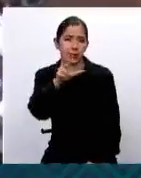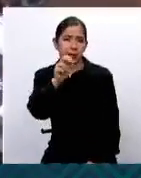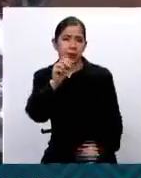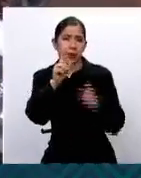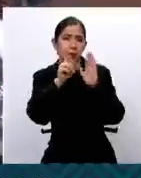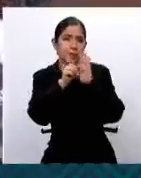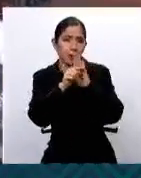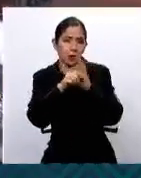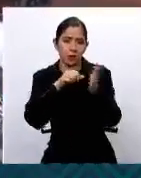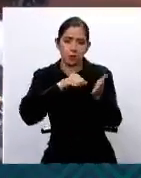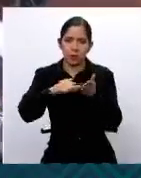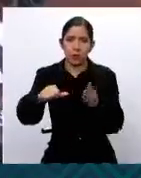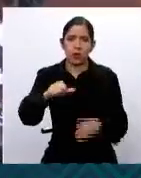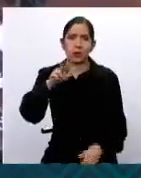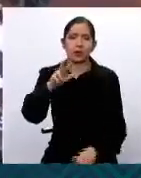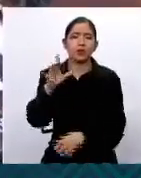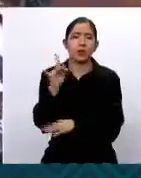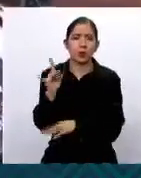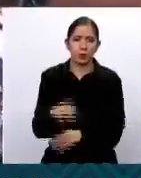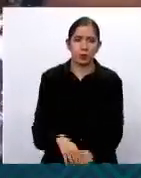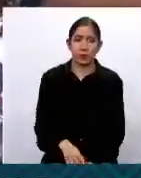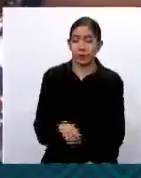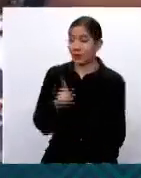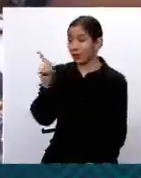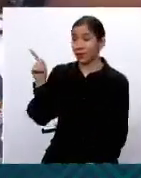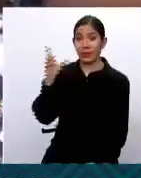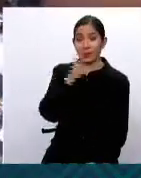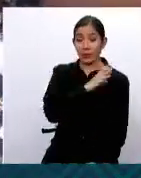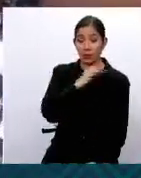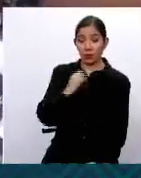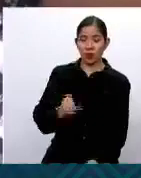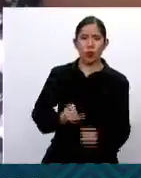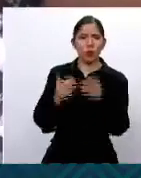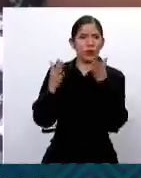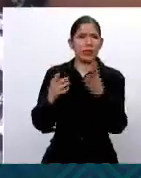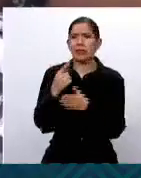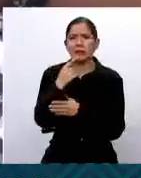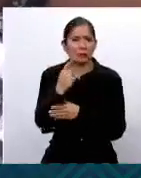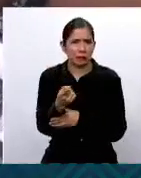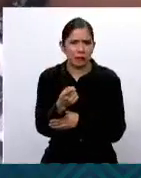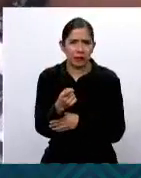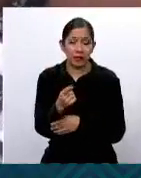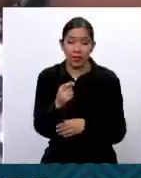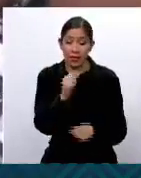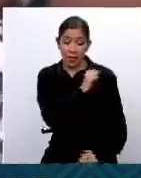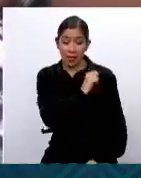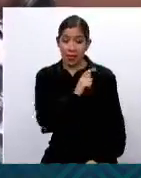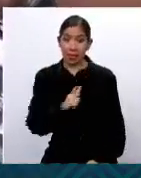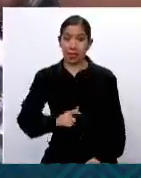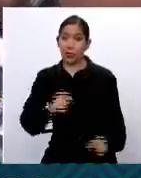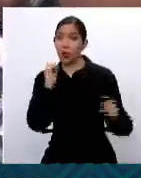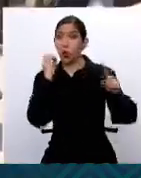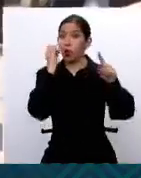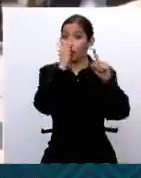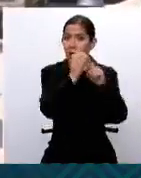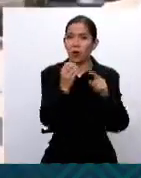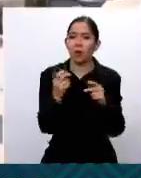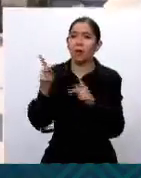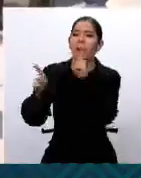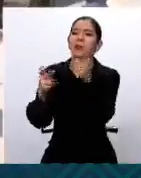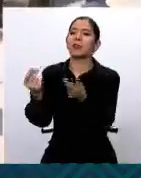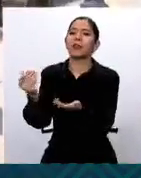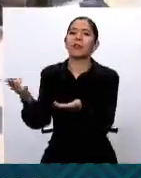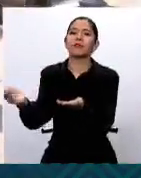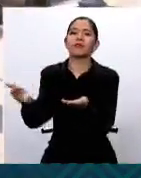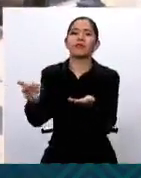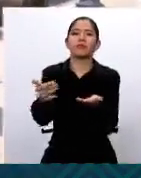tienen que pagar 3 bolivianos. Según el concejal Joel Flores, el objetivo de la alcaldía con esta norma es sacar dinero a la población. Ahora